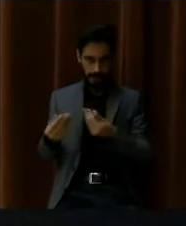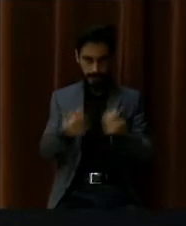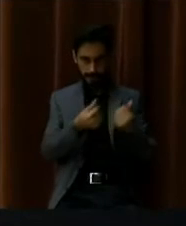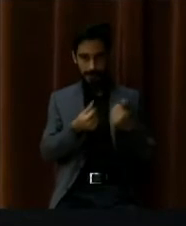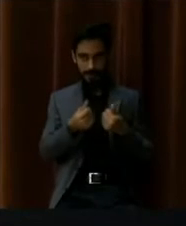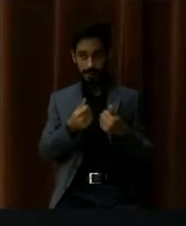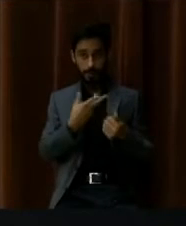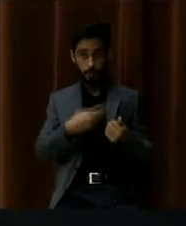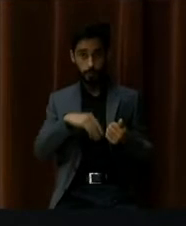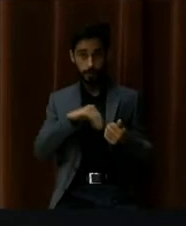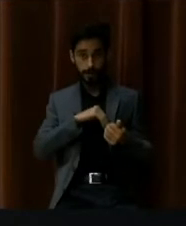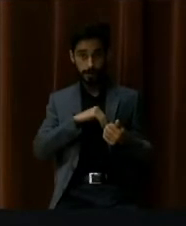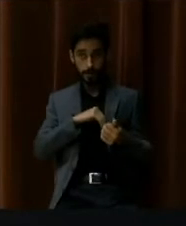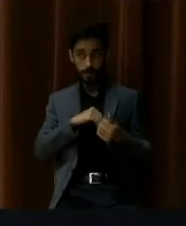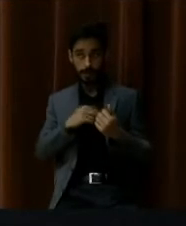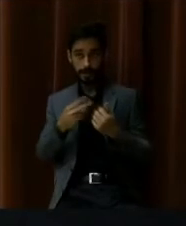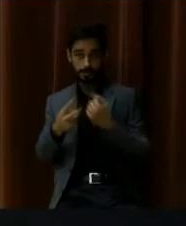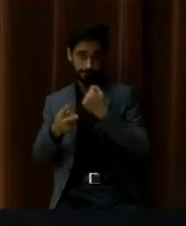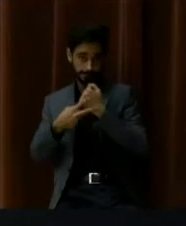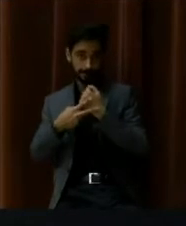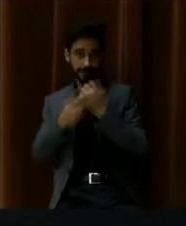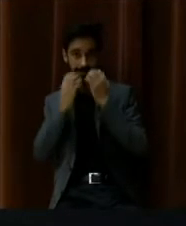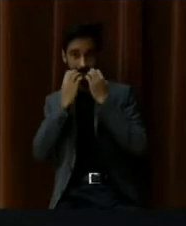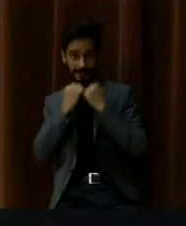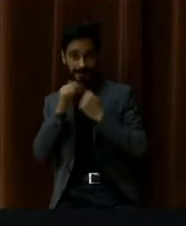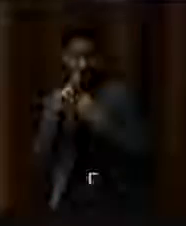hay más ningún otro caso en disputa